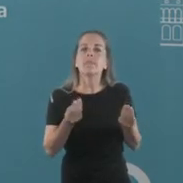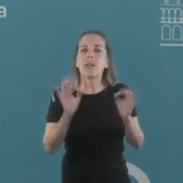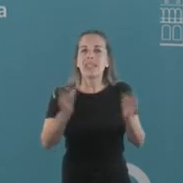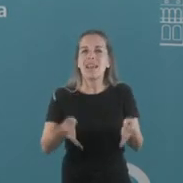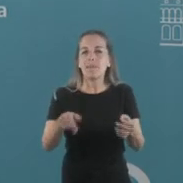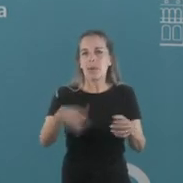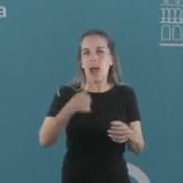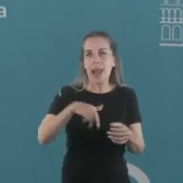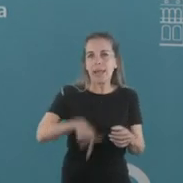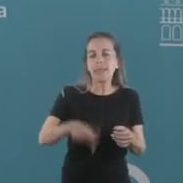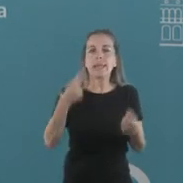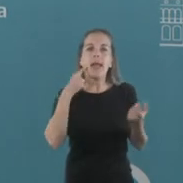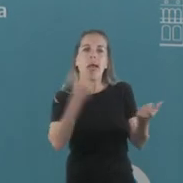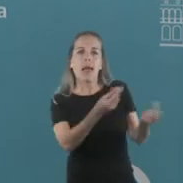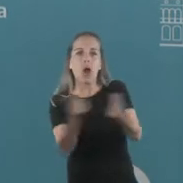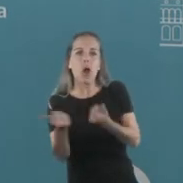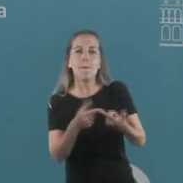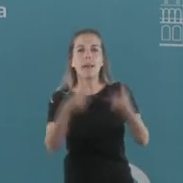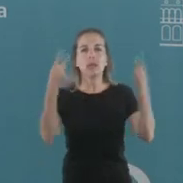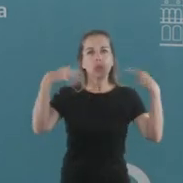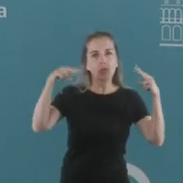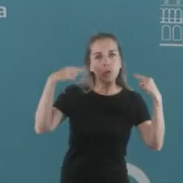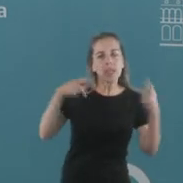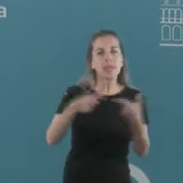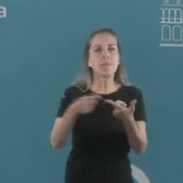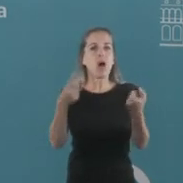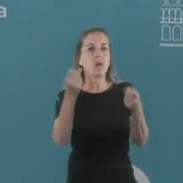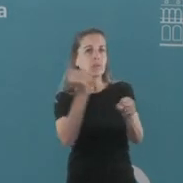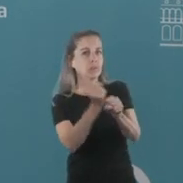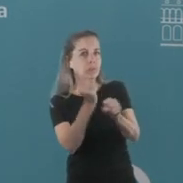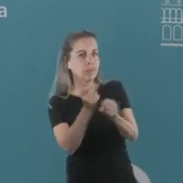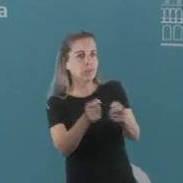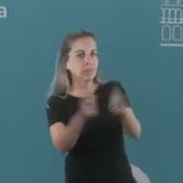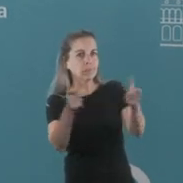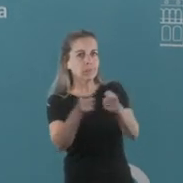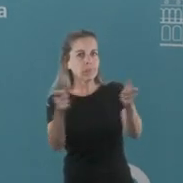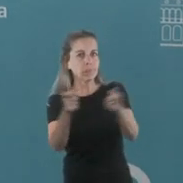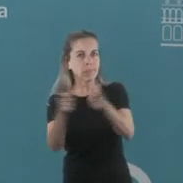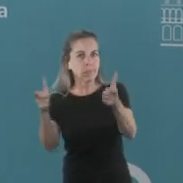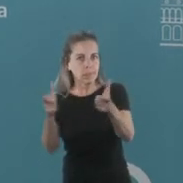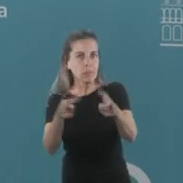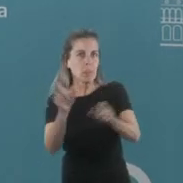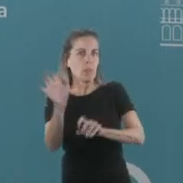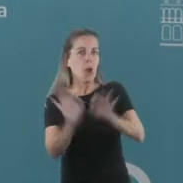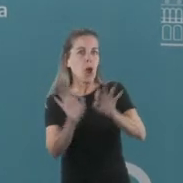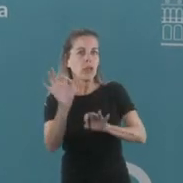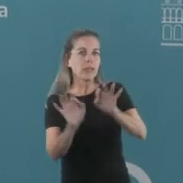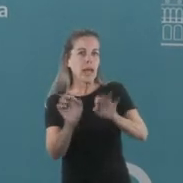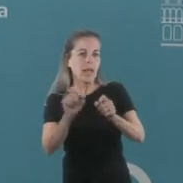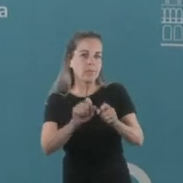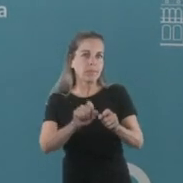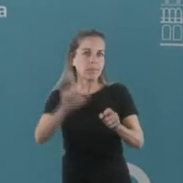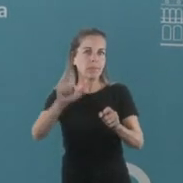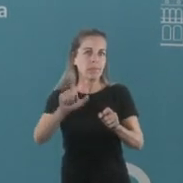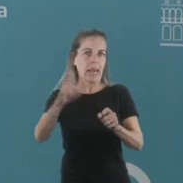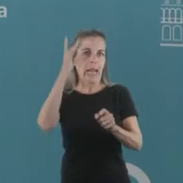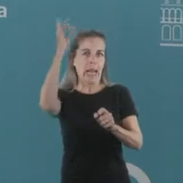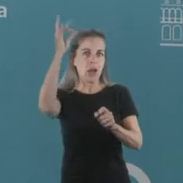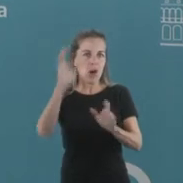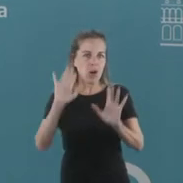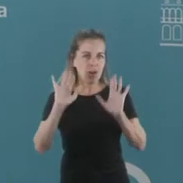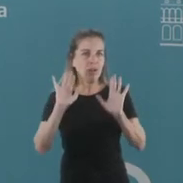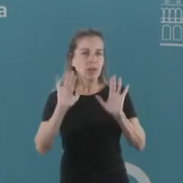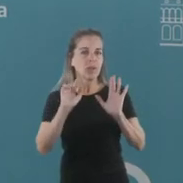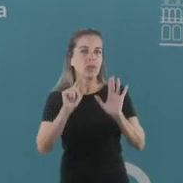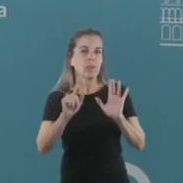la Argentina, del consumo, del turismo, del crecimiento del empleo, siguen registrando tasas realmente históricas, muy altas, y que nos